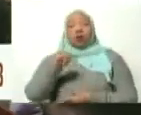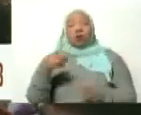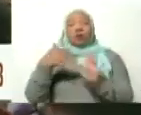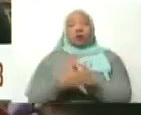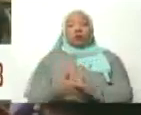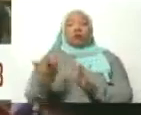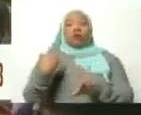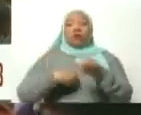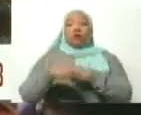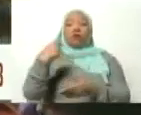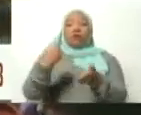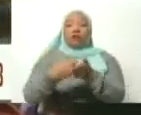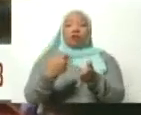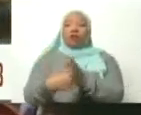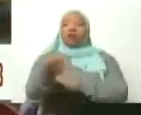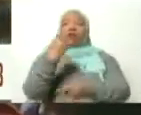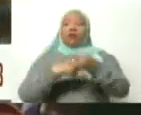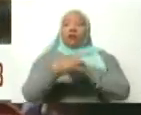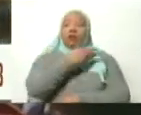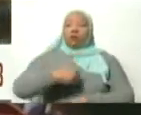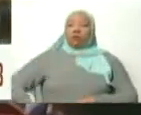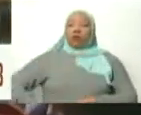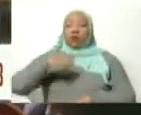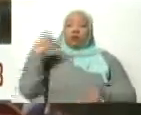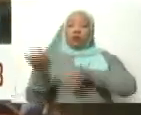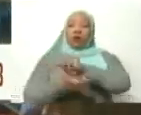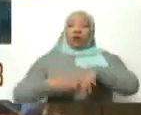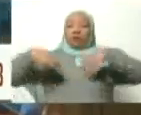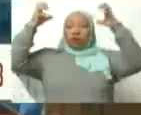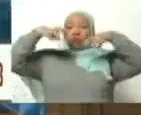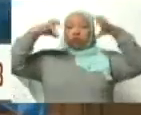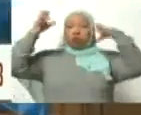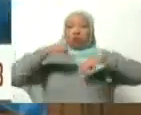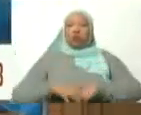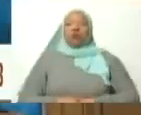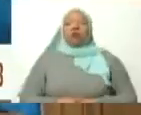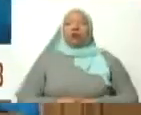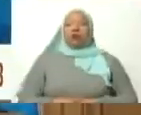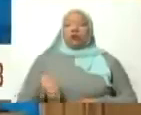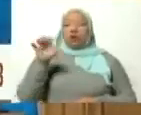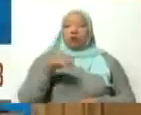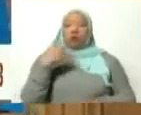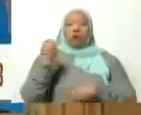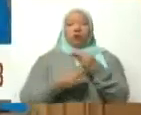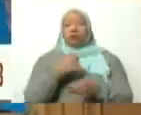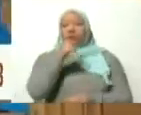estamos pagando la factura de esta crisis climática. Bueno, muchos estados, yo